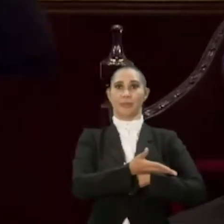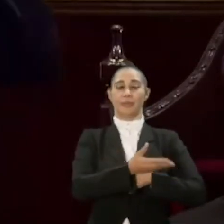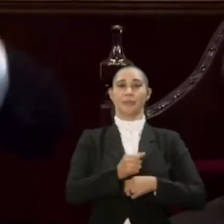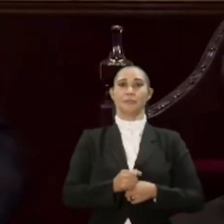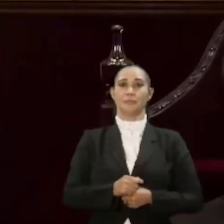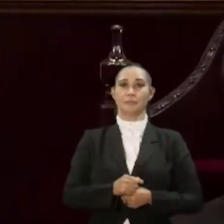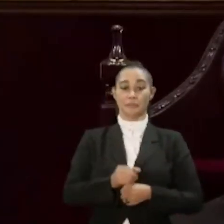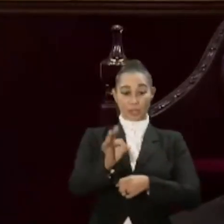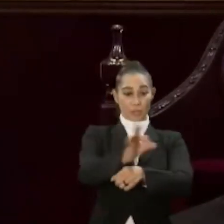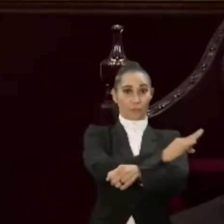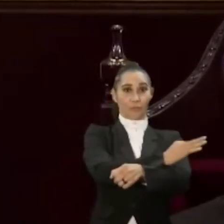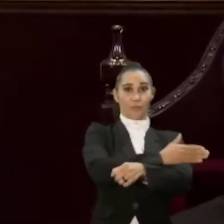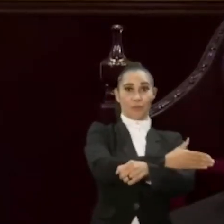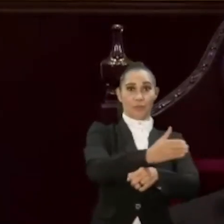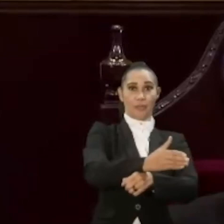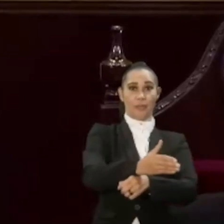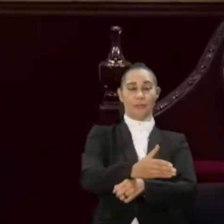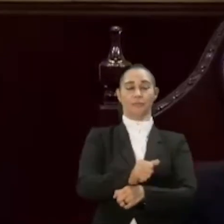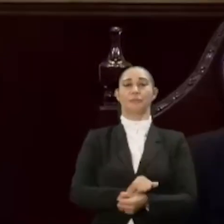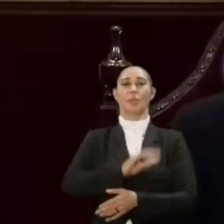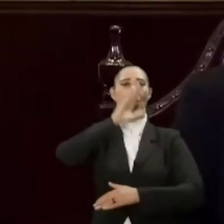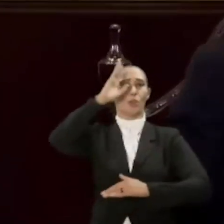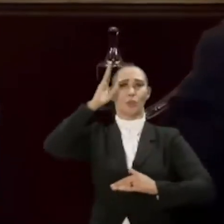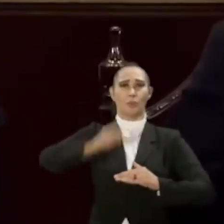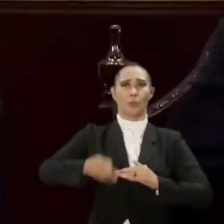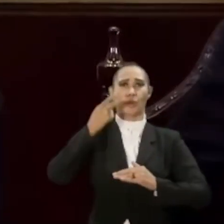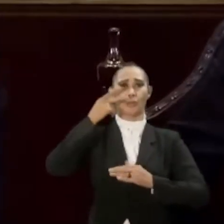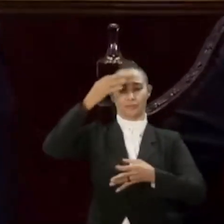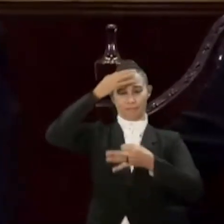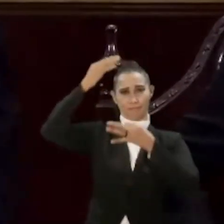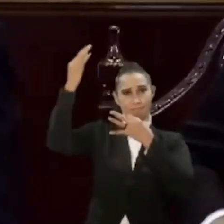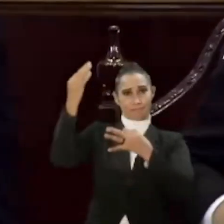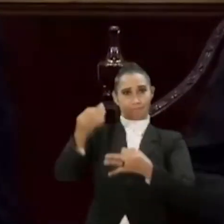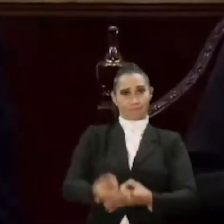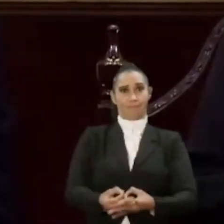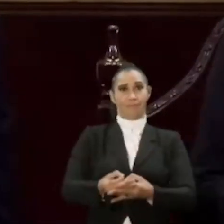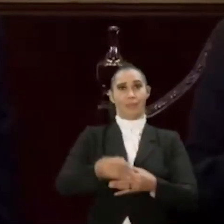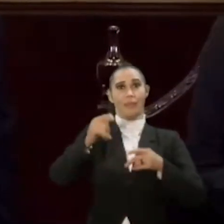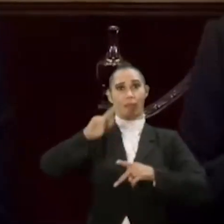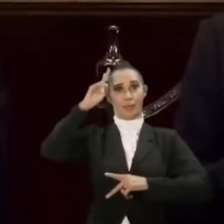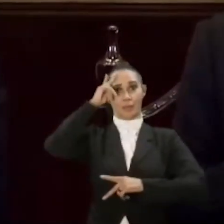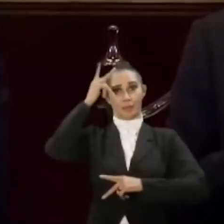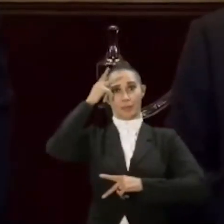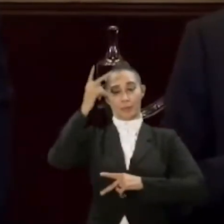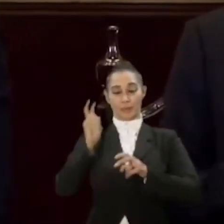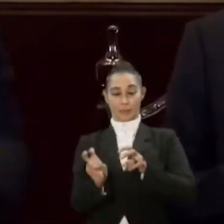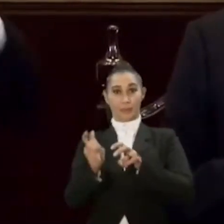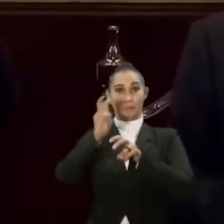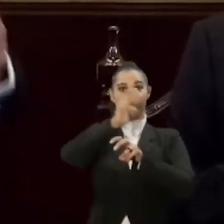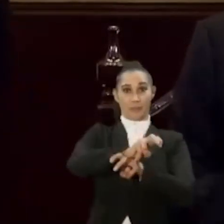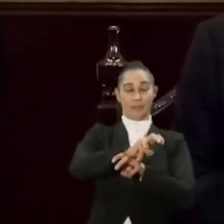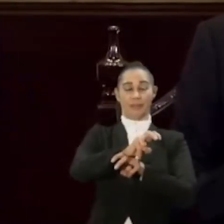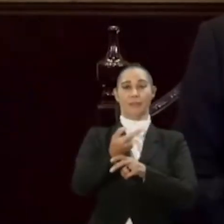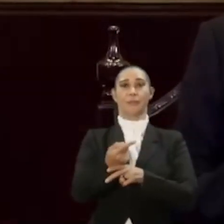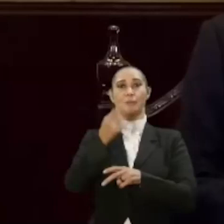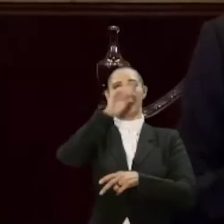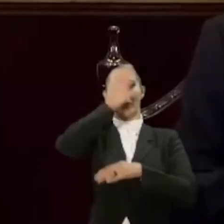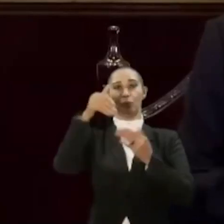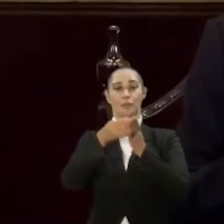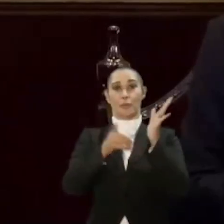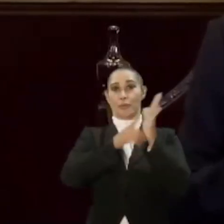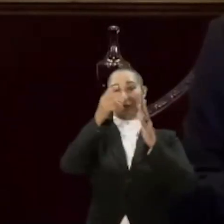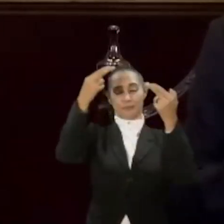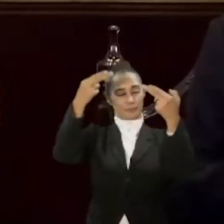de su frontera, ni había manifestado tanta firmeza en nuestra política migratoria en consonancia con los